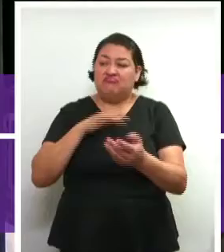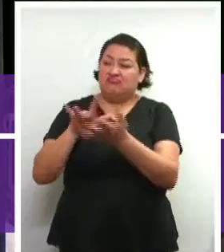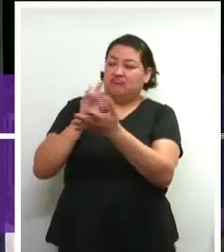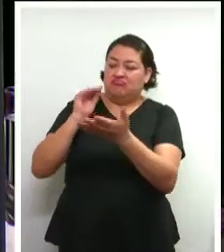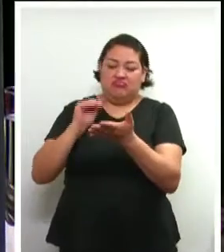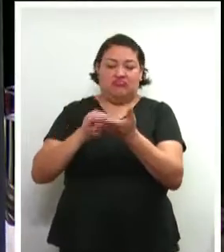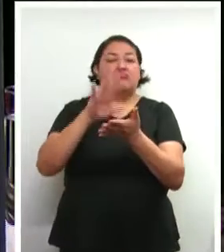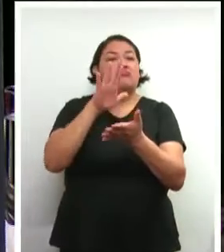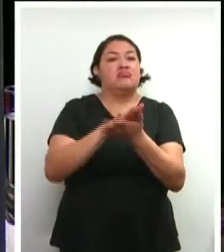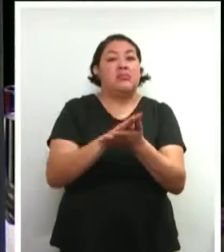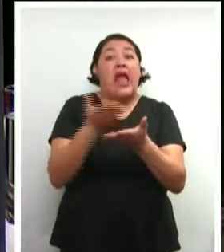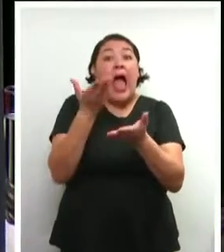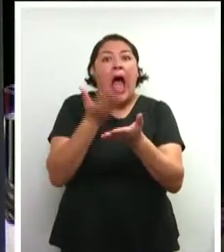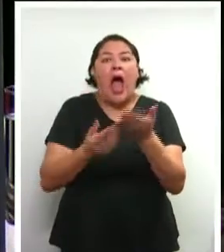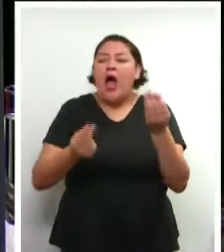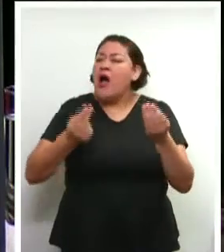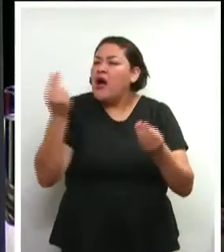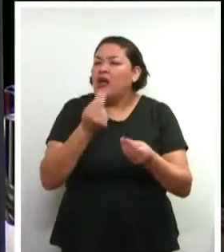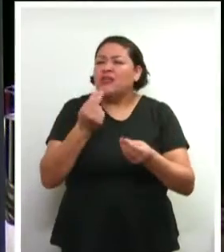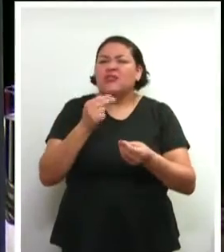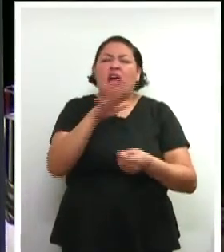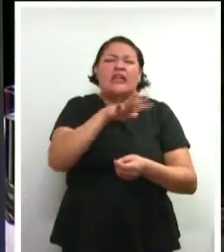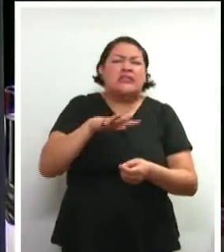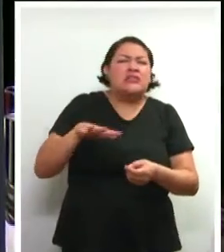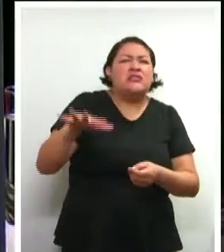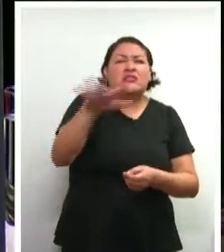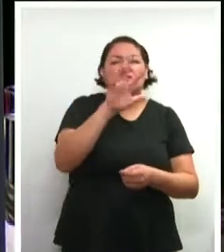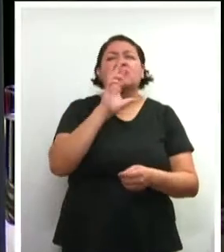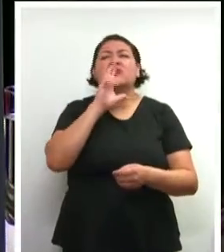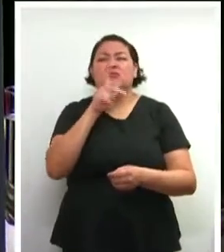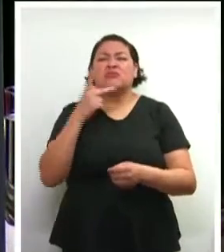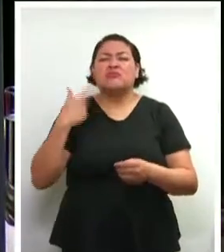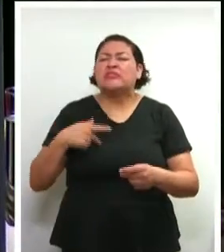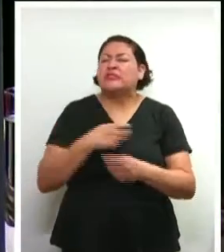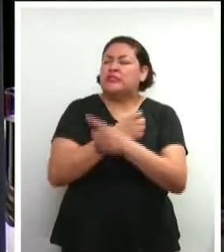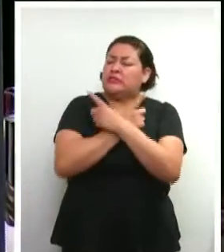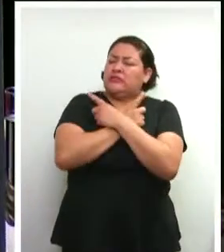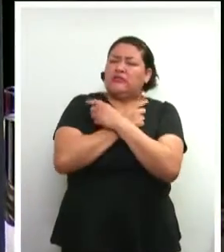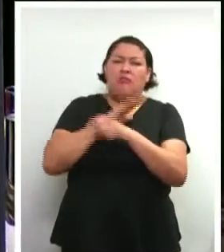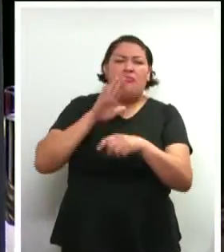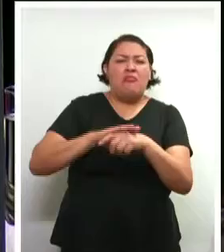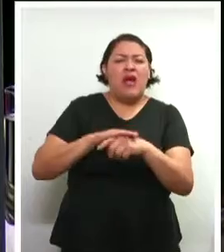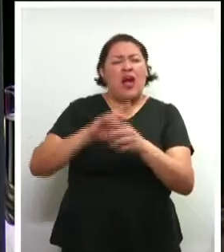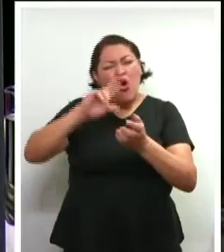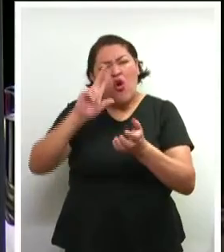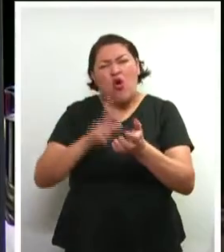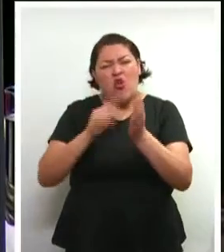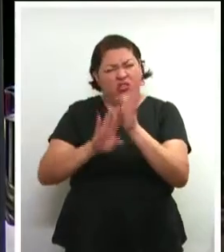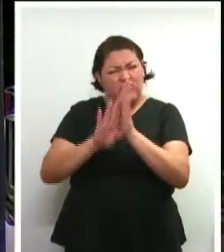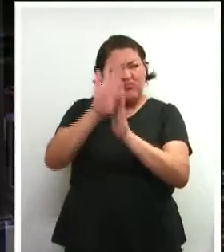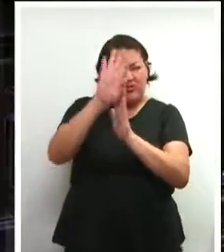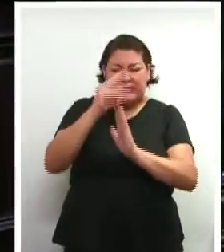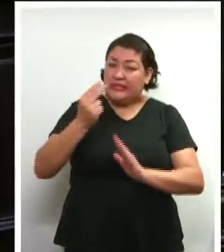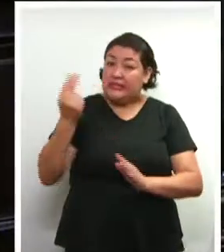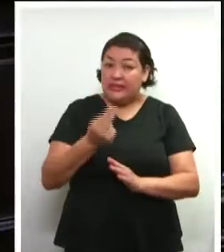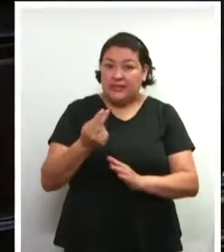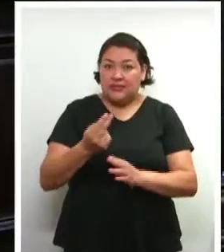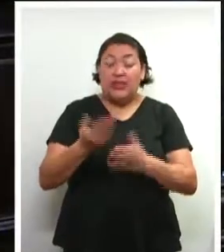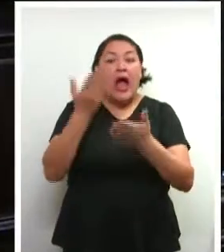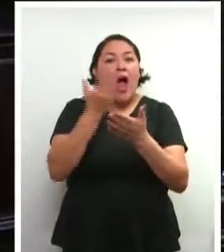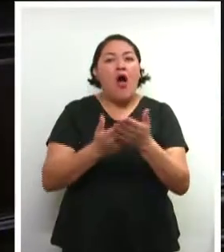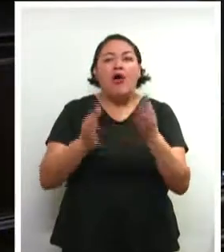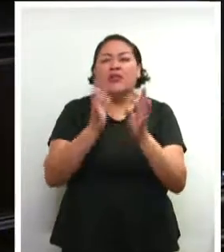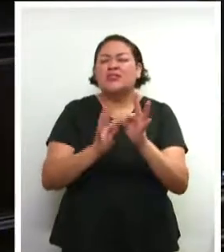que reconstruyamos el tejido social, es cuando surge esta inaplazable e